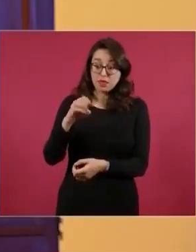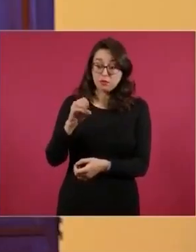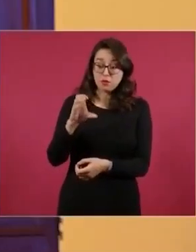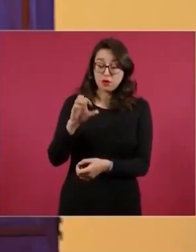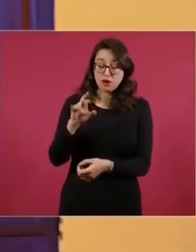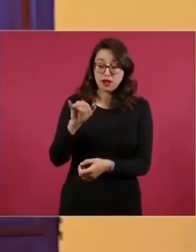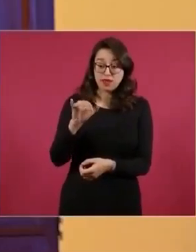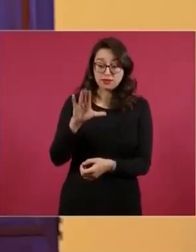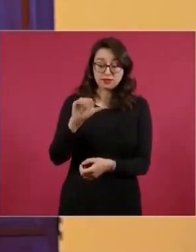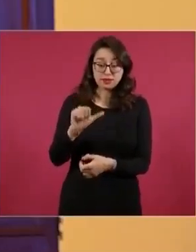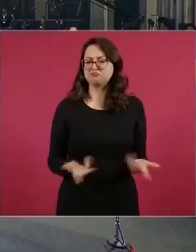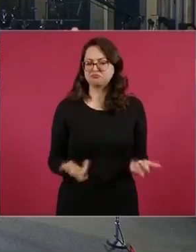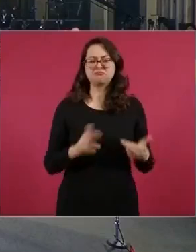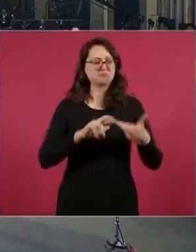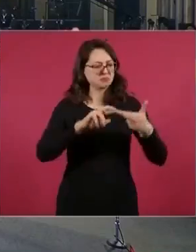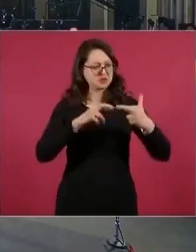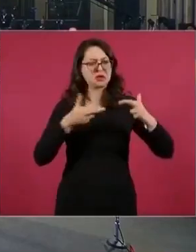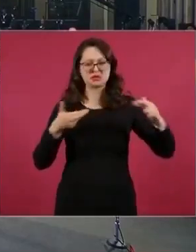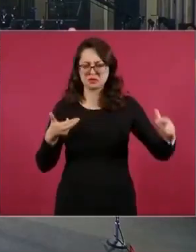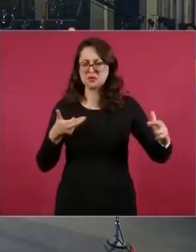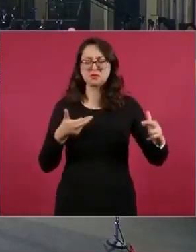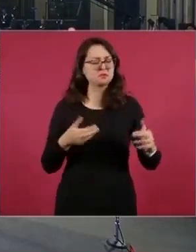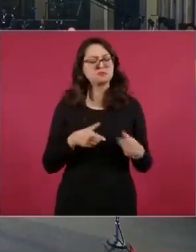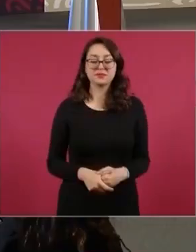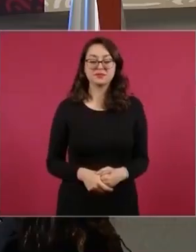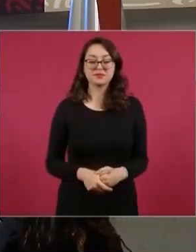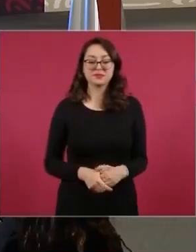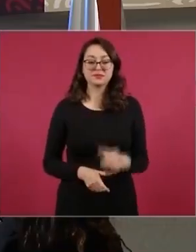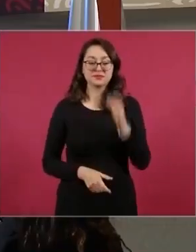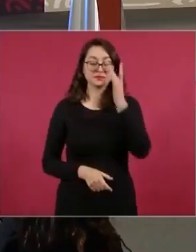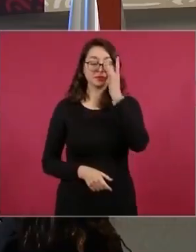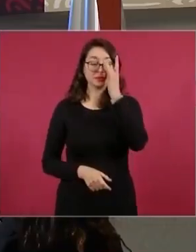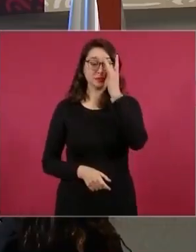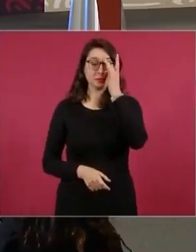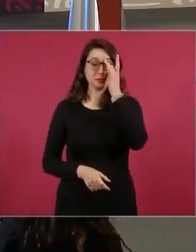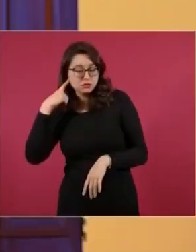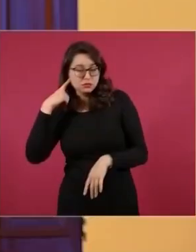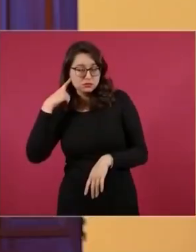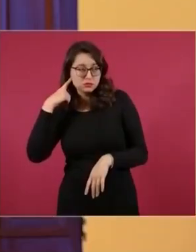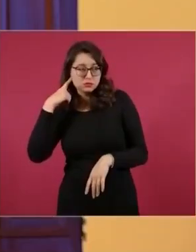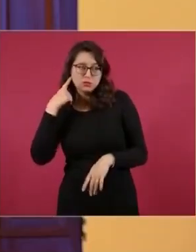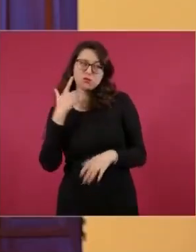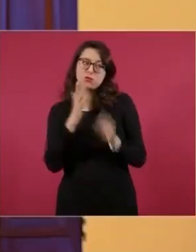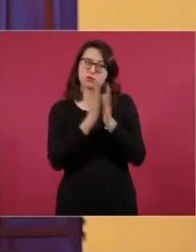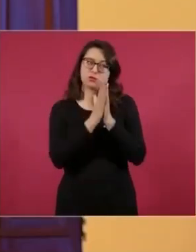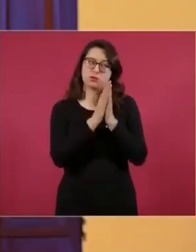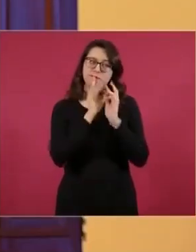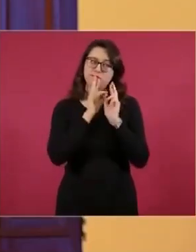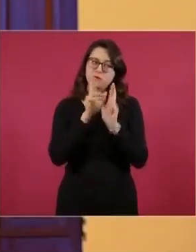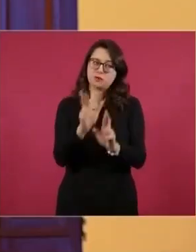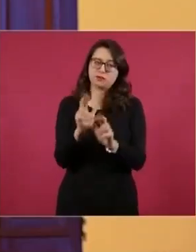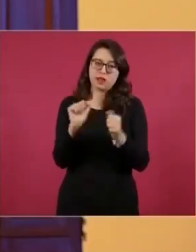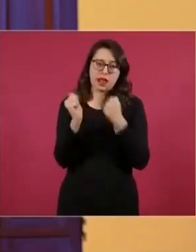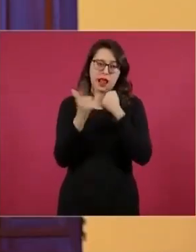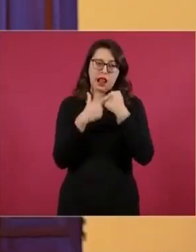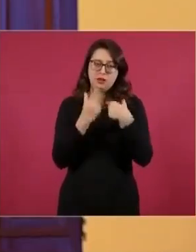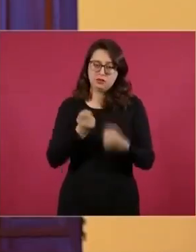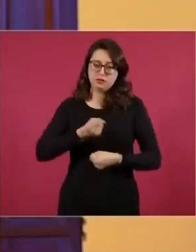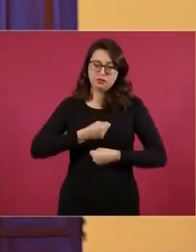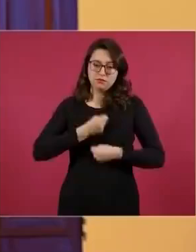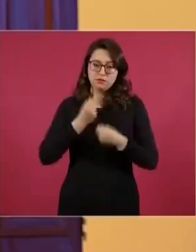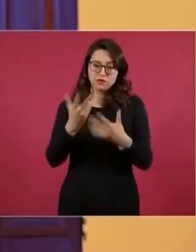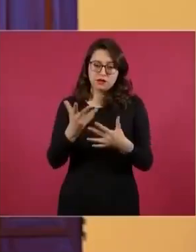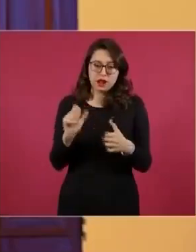de corroborar y en ocasiones termina siendo incorrecta. Por lo tanto, la investigación por presuntos nexos del presidente López Obrador con el